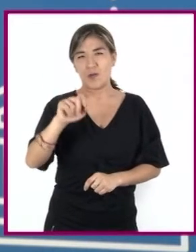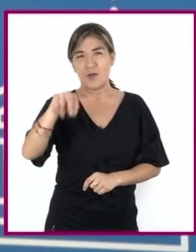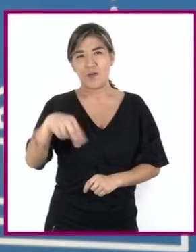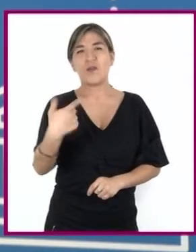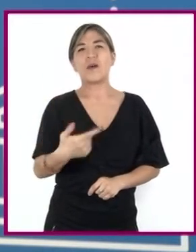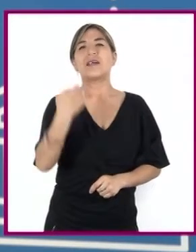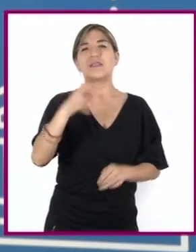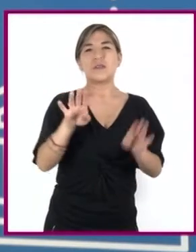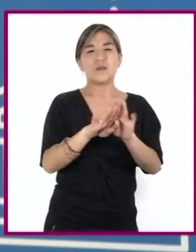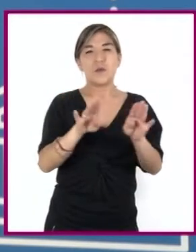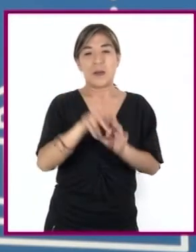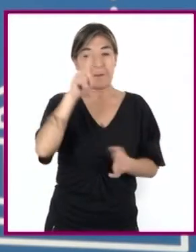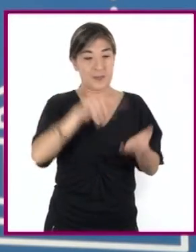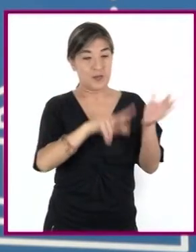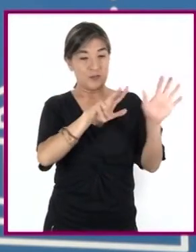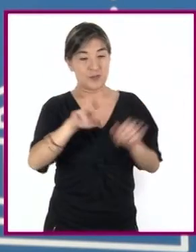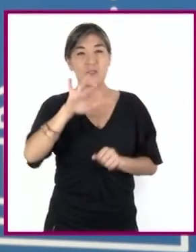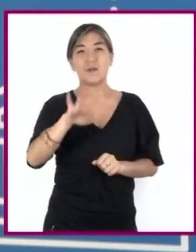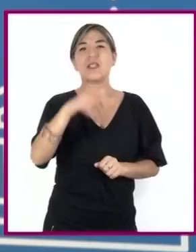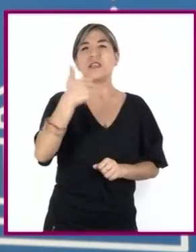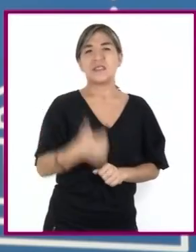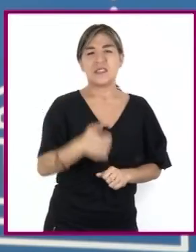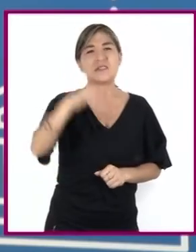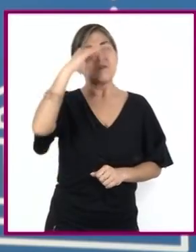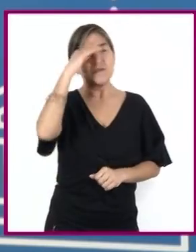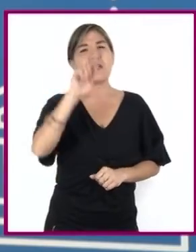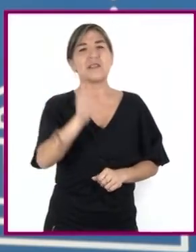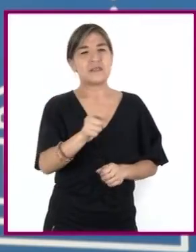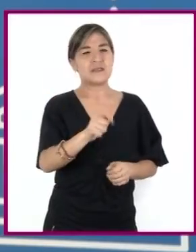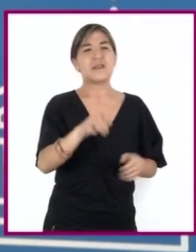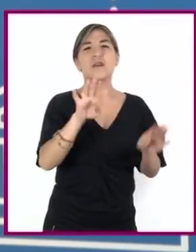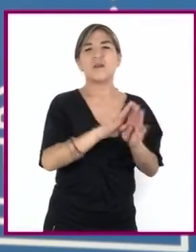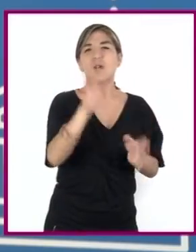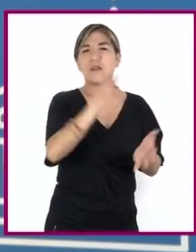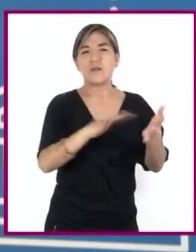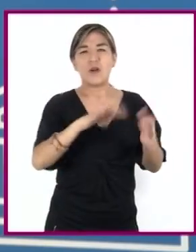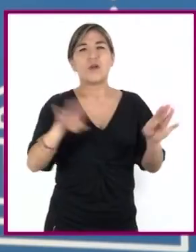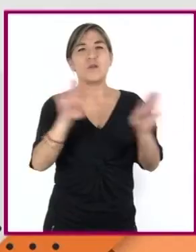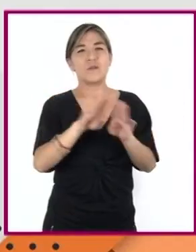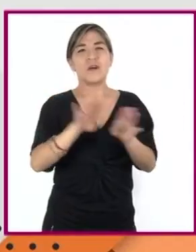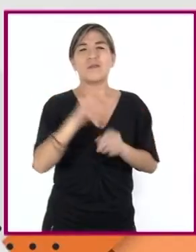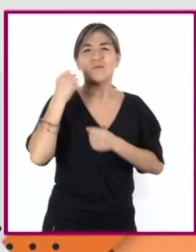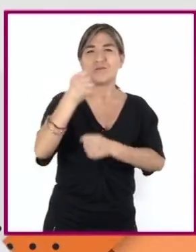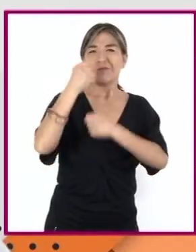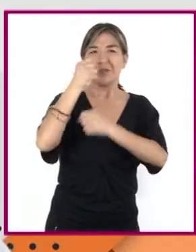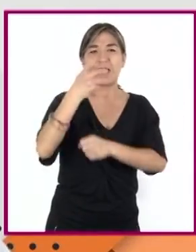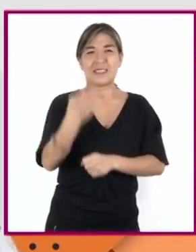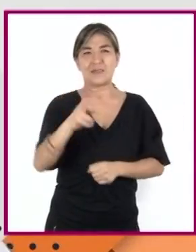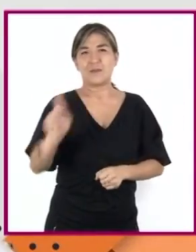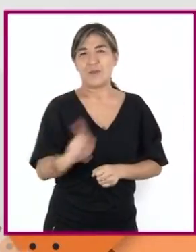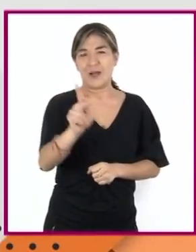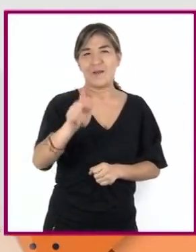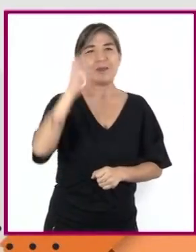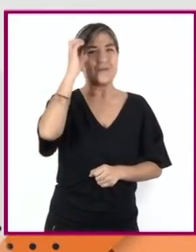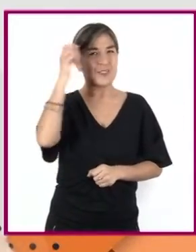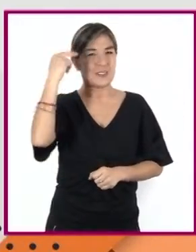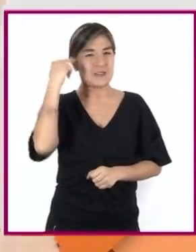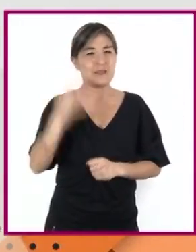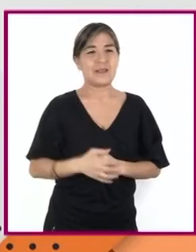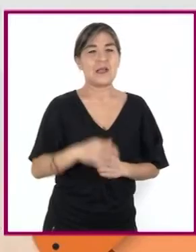de 1856 se puede leer la siguiente protesta por el pueblo chino. Nosotros hemos